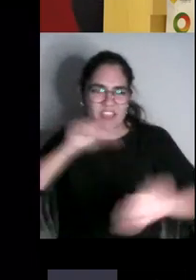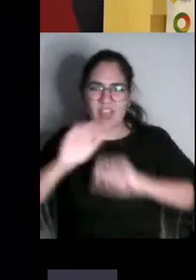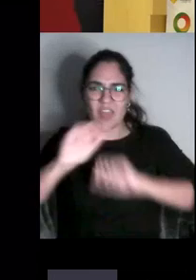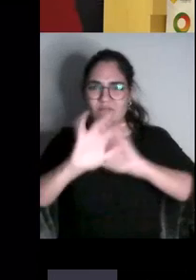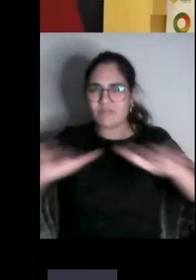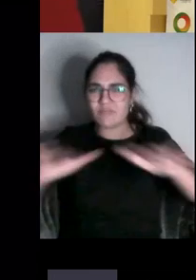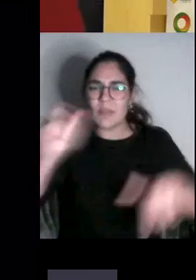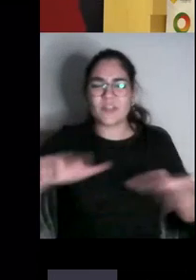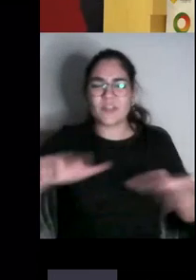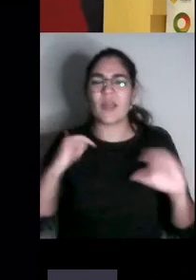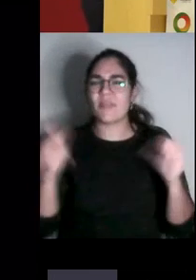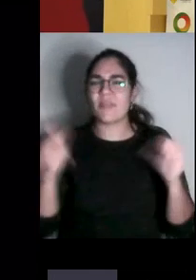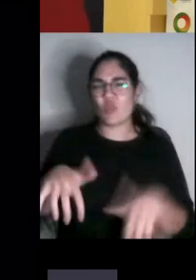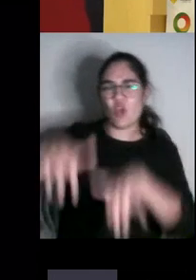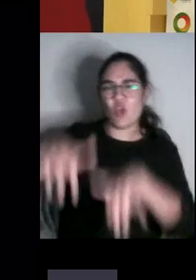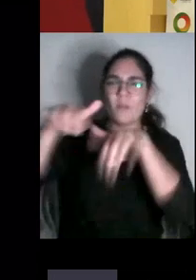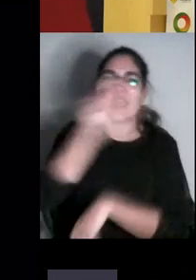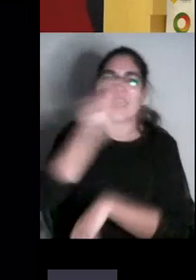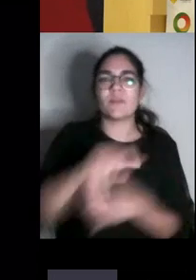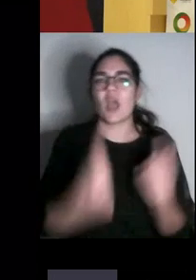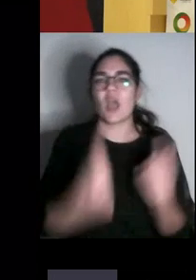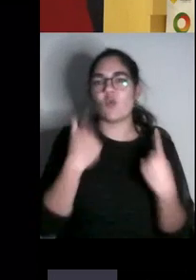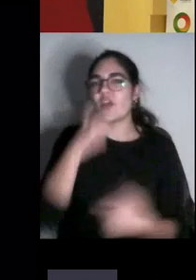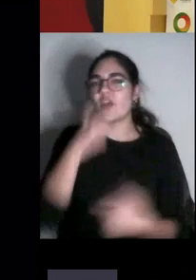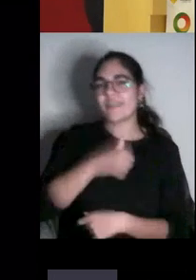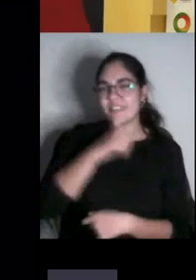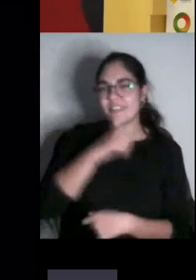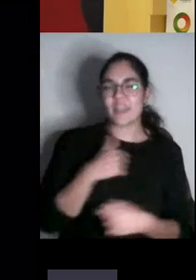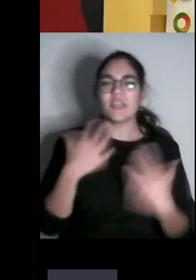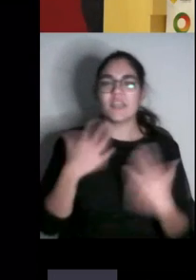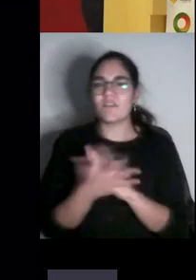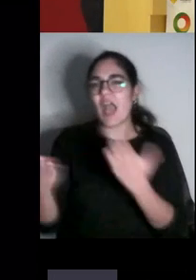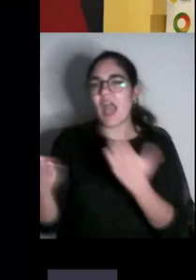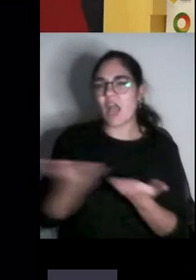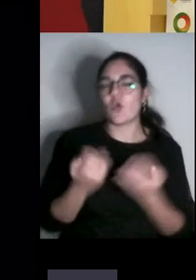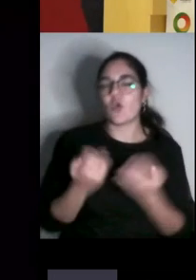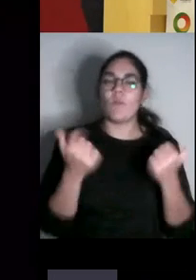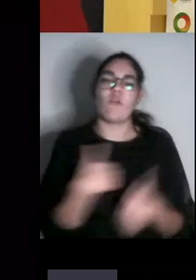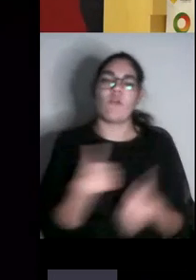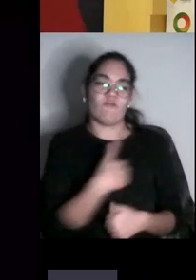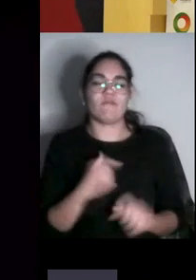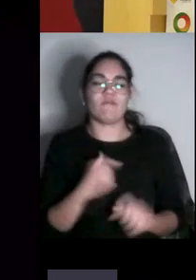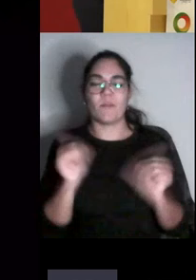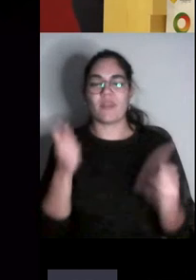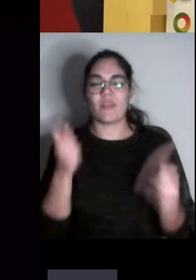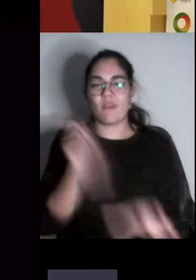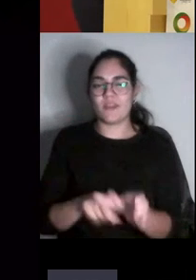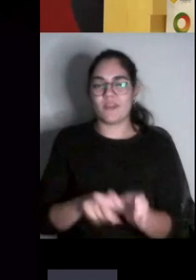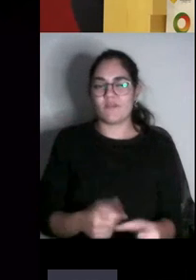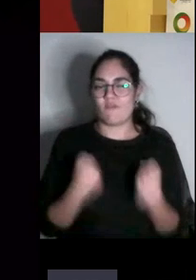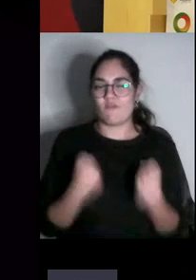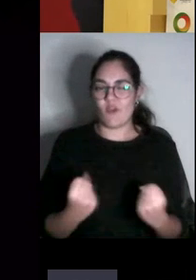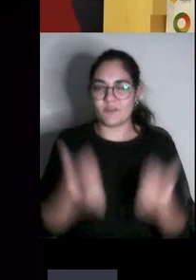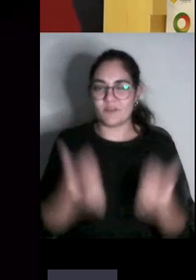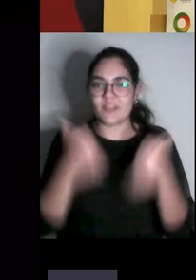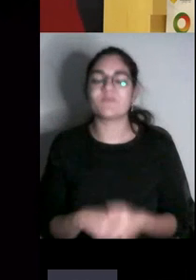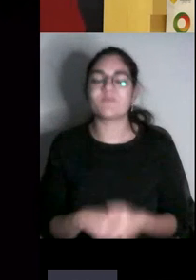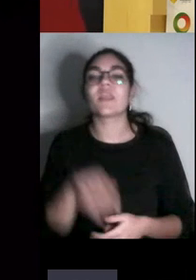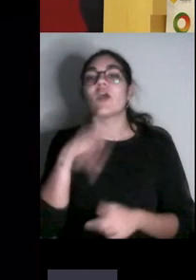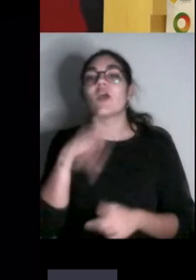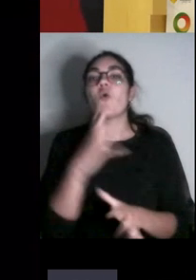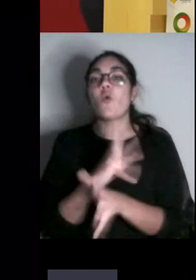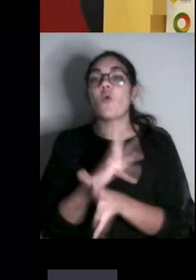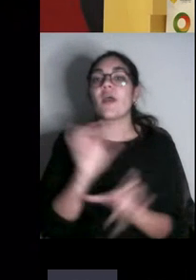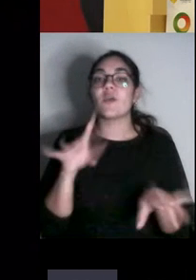se ha convertido en zombies ilusión que se ha convertido en resistencia para meterles un poco más en el papel le damos el montador ya que hemos creado